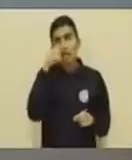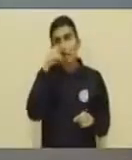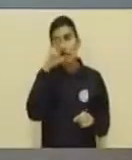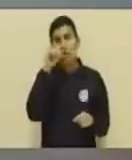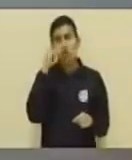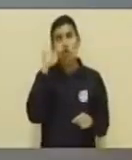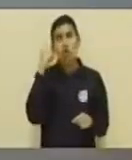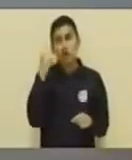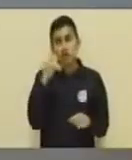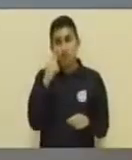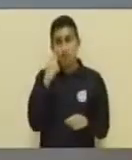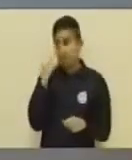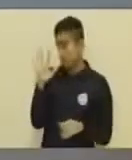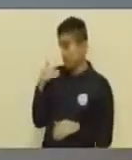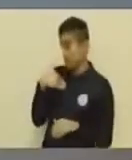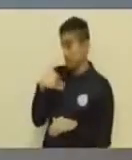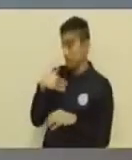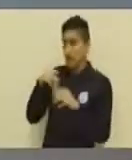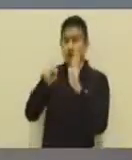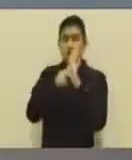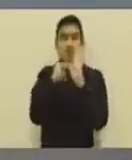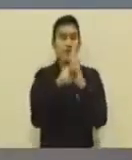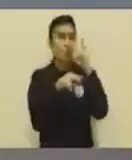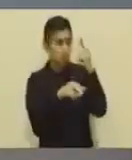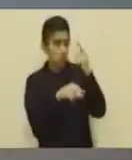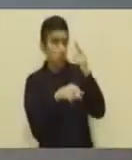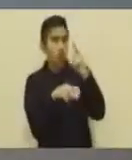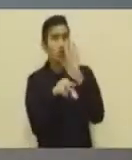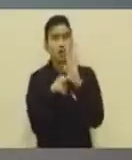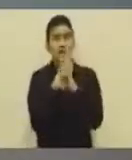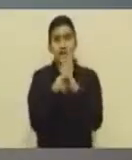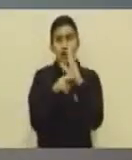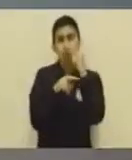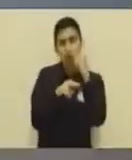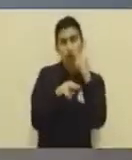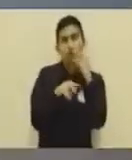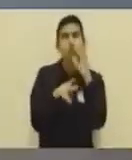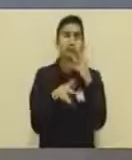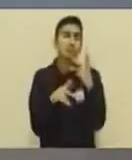acá. Nivel 1, subnivel S, 2 electrones.